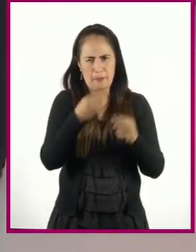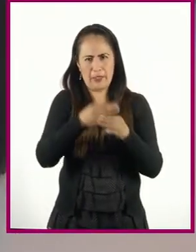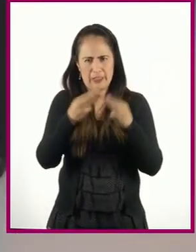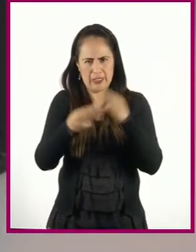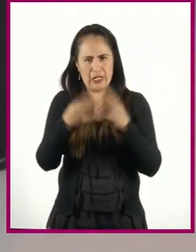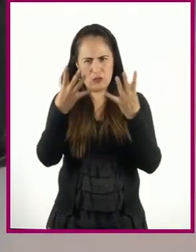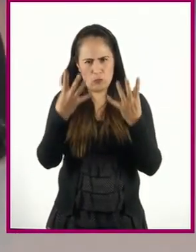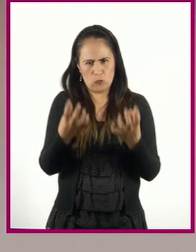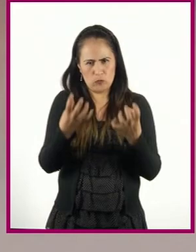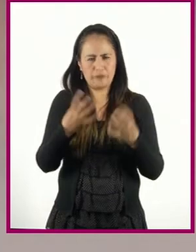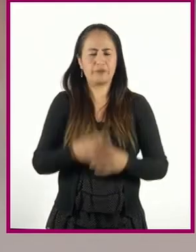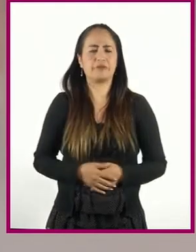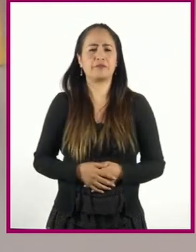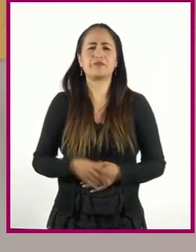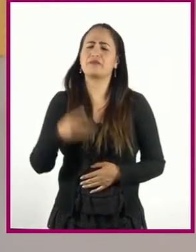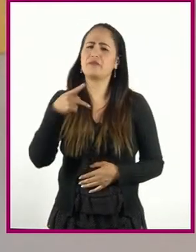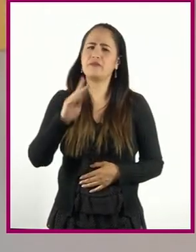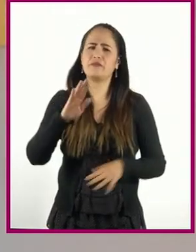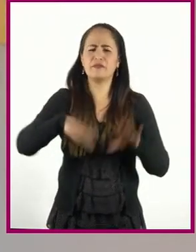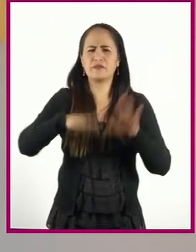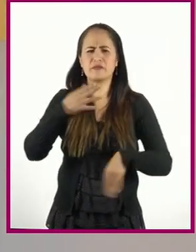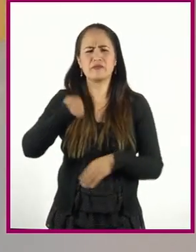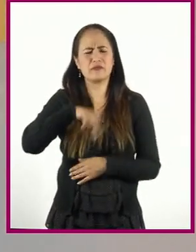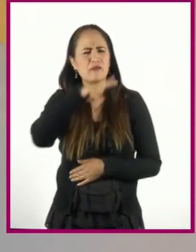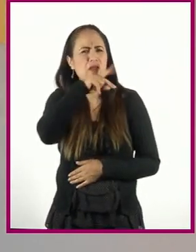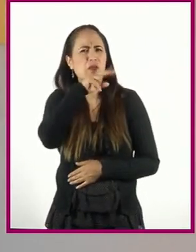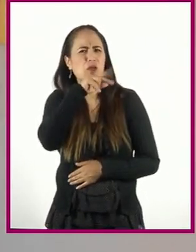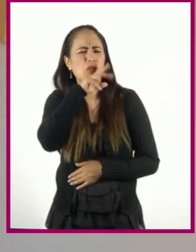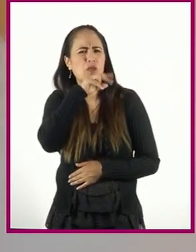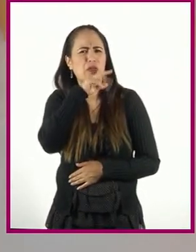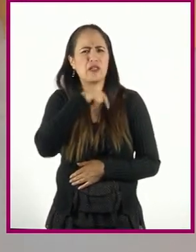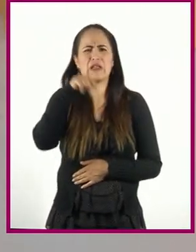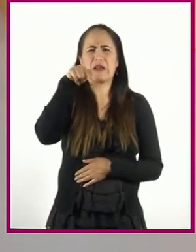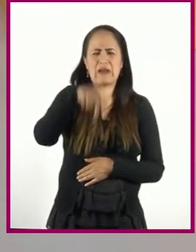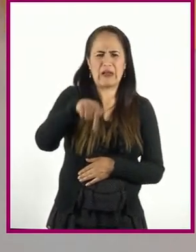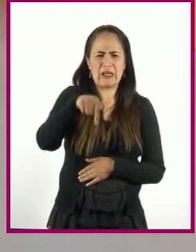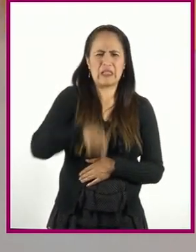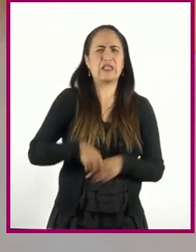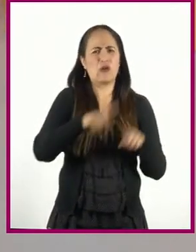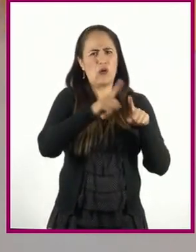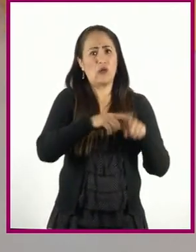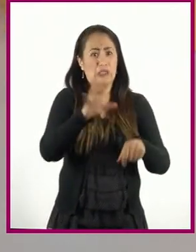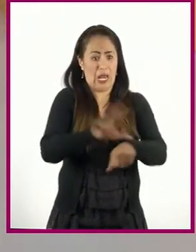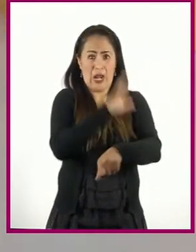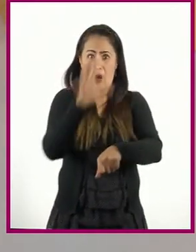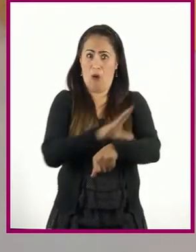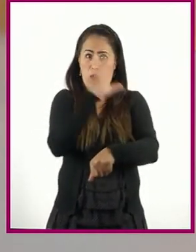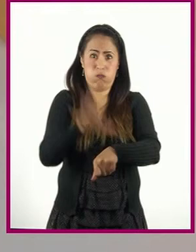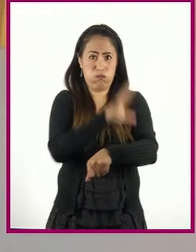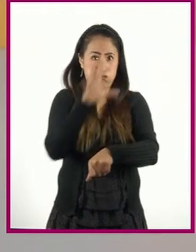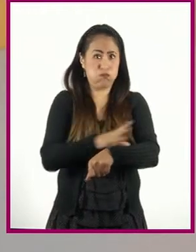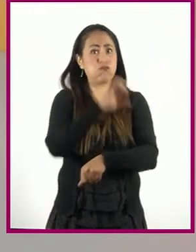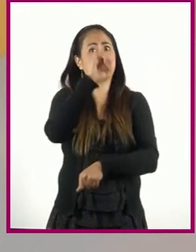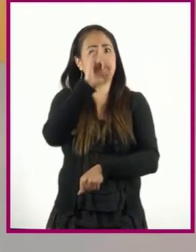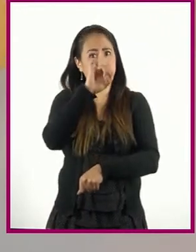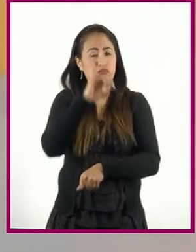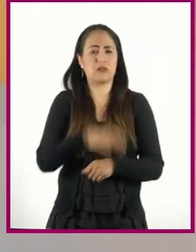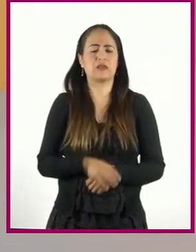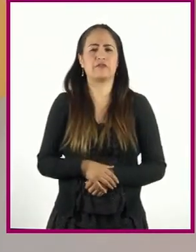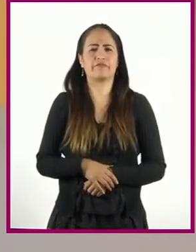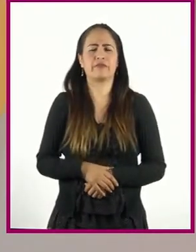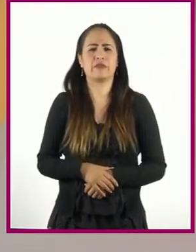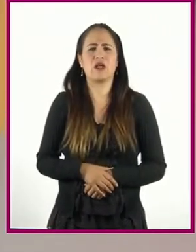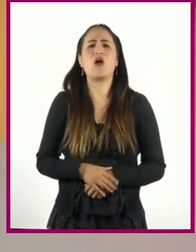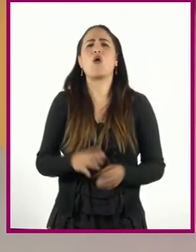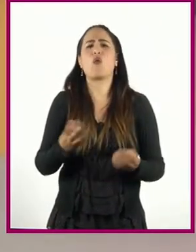los aspectos que nos preocupa cuando utilizamos un horno de microondas es su consumo energético. El consumo real del